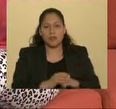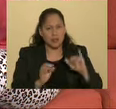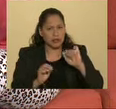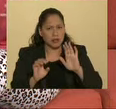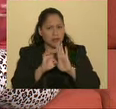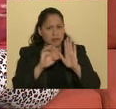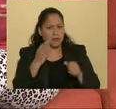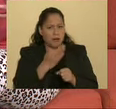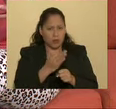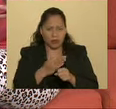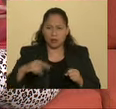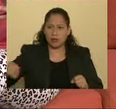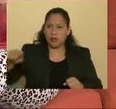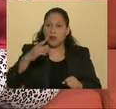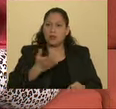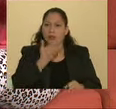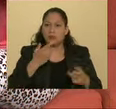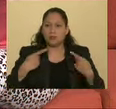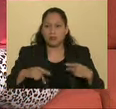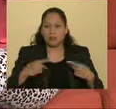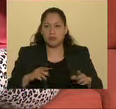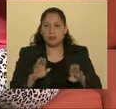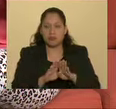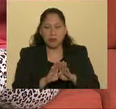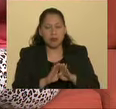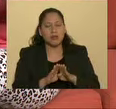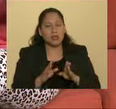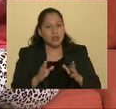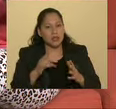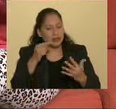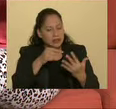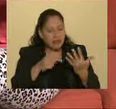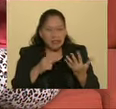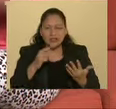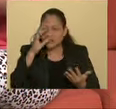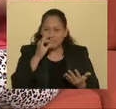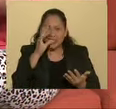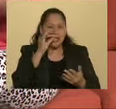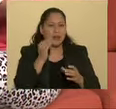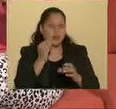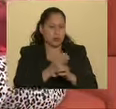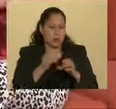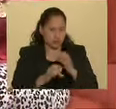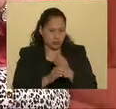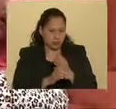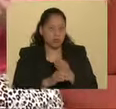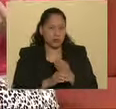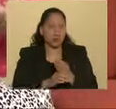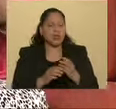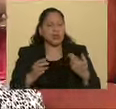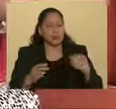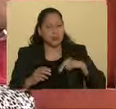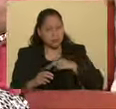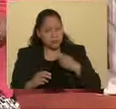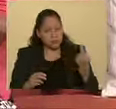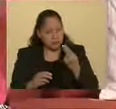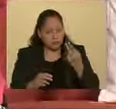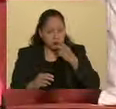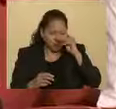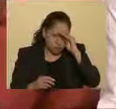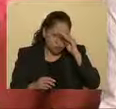Estamos en una sociedad en donde se limitan muchas cosas, ¿no? Sí. Entonces hay formas en buscar, pues yo